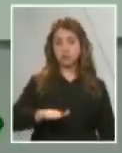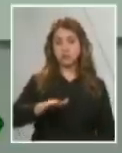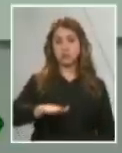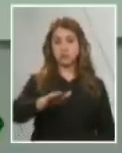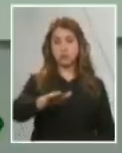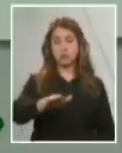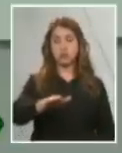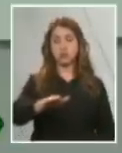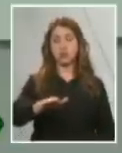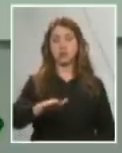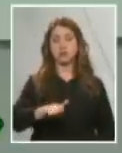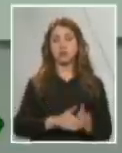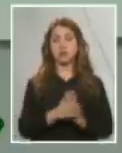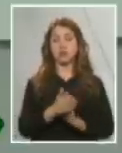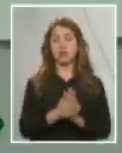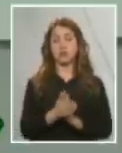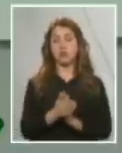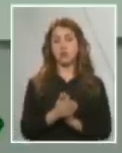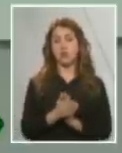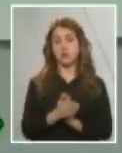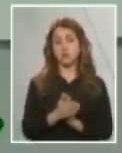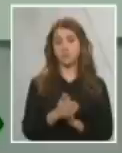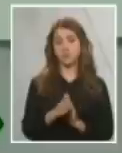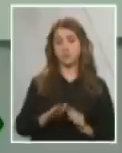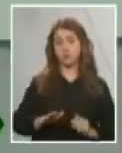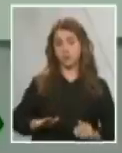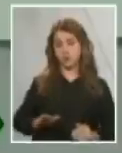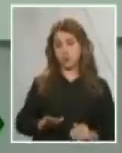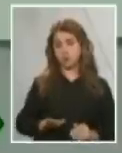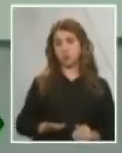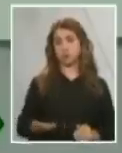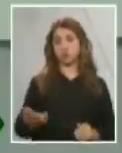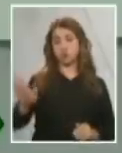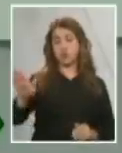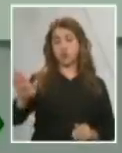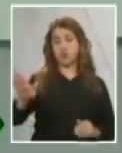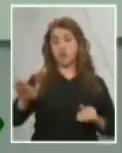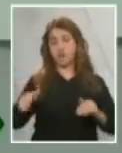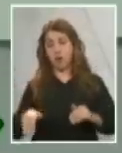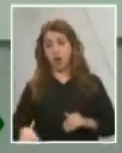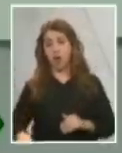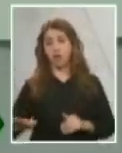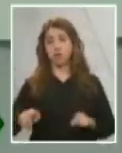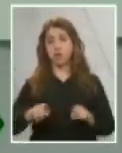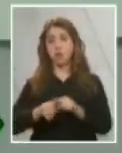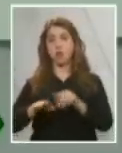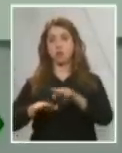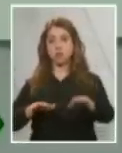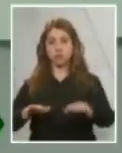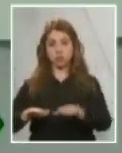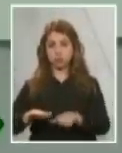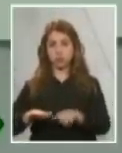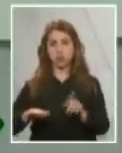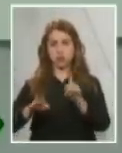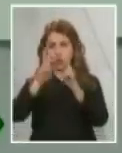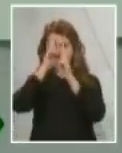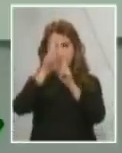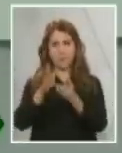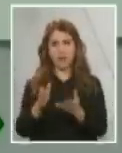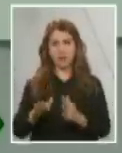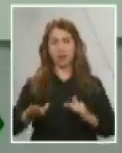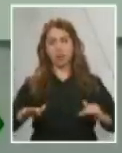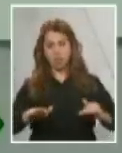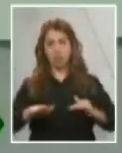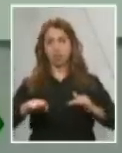en la salida, en las partes que están en la subida, en las que hay las bajadas, se ganan ahí, no respetan eso. Es